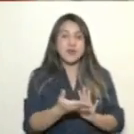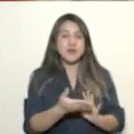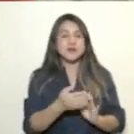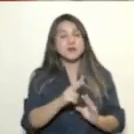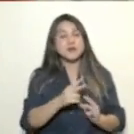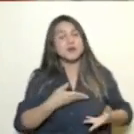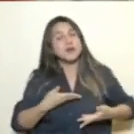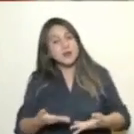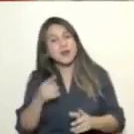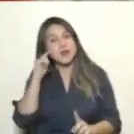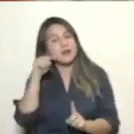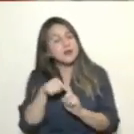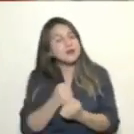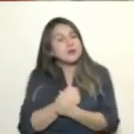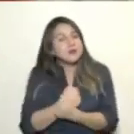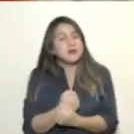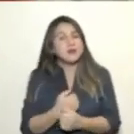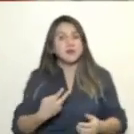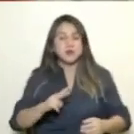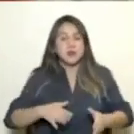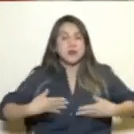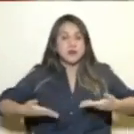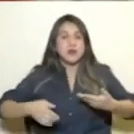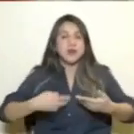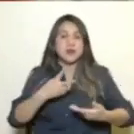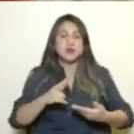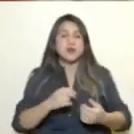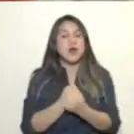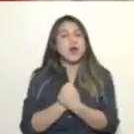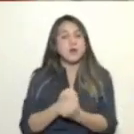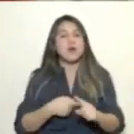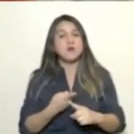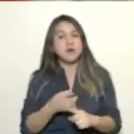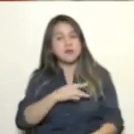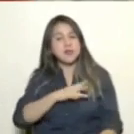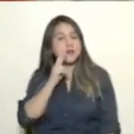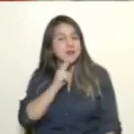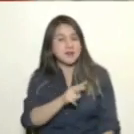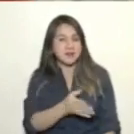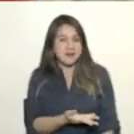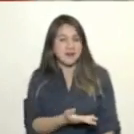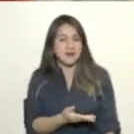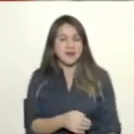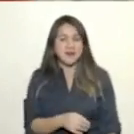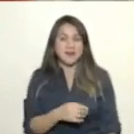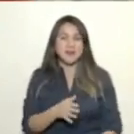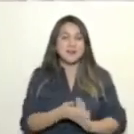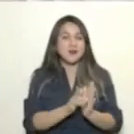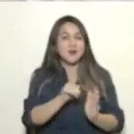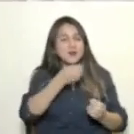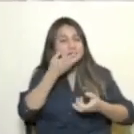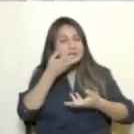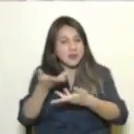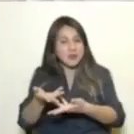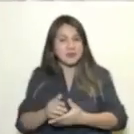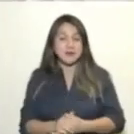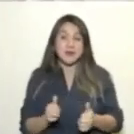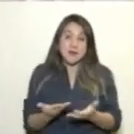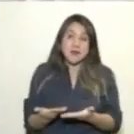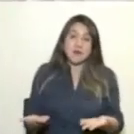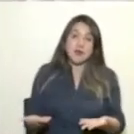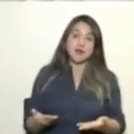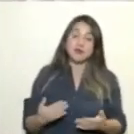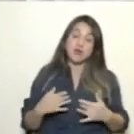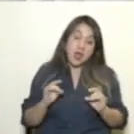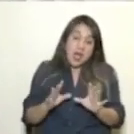su entrega, su pasión y su entusiasmo y su amor por Chile, que se ve y se trasuntan por todas sus palabras. Bueno, uno